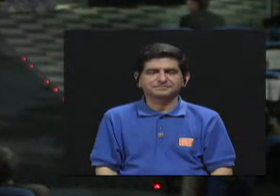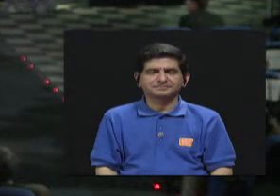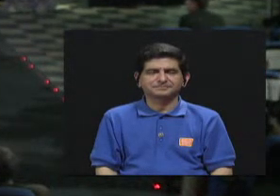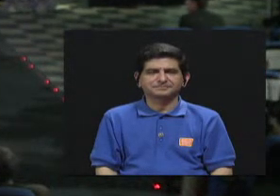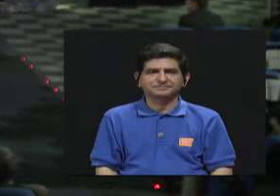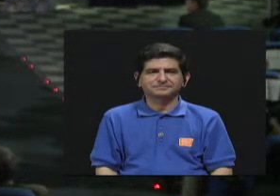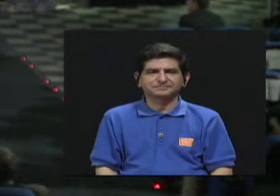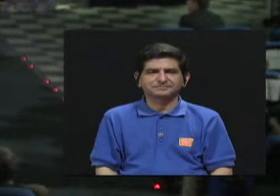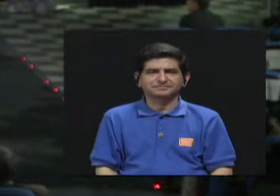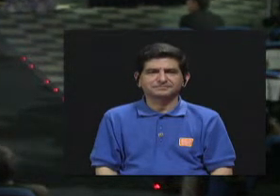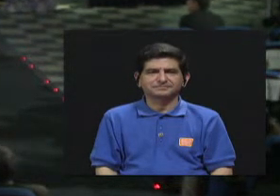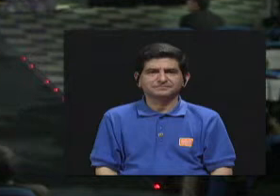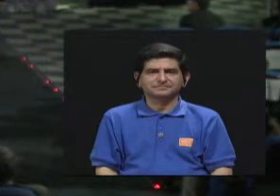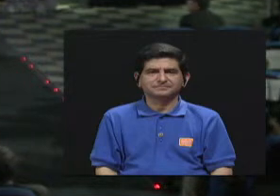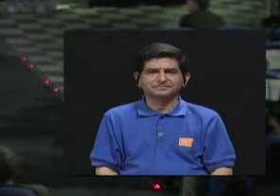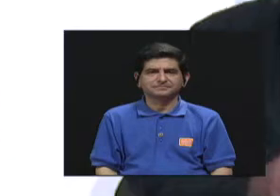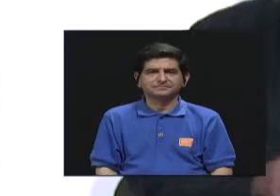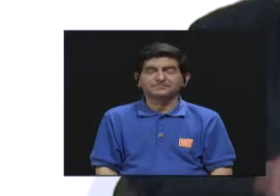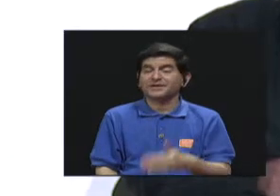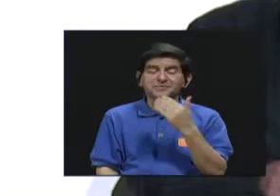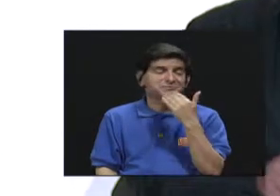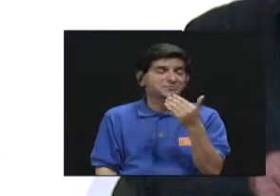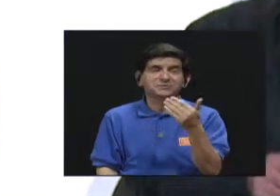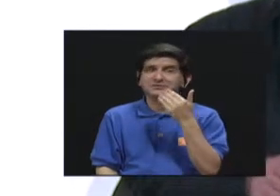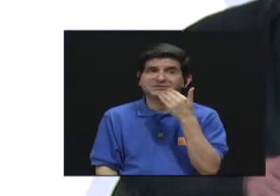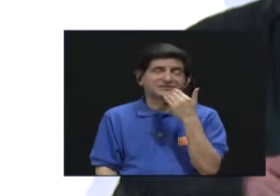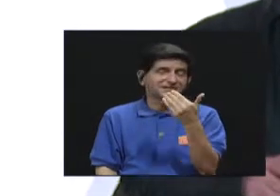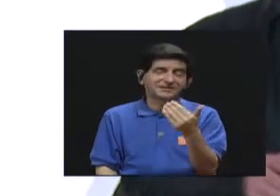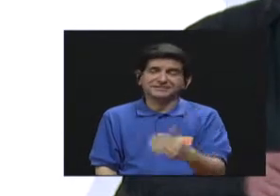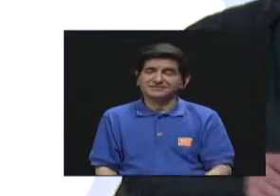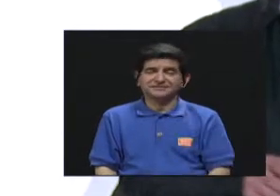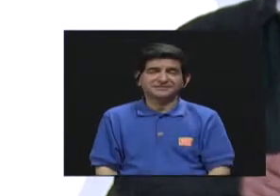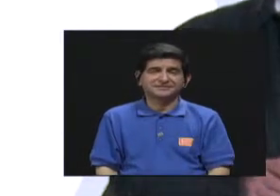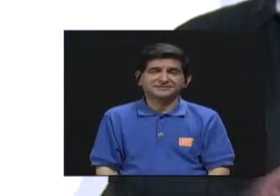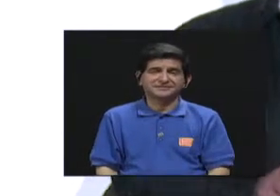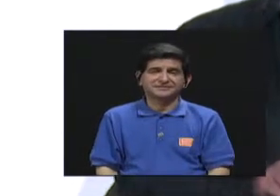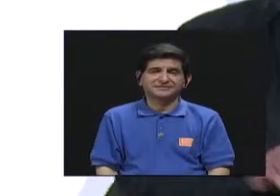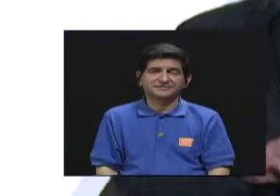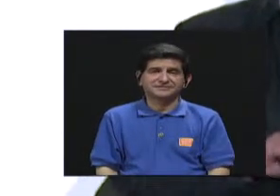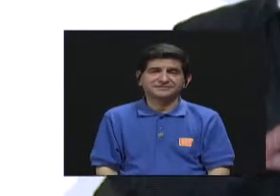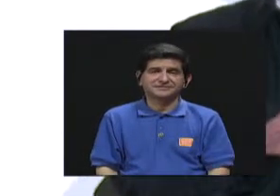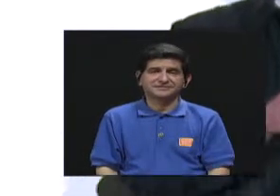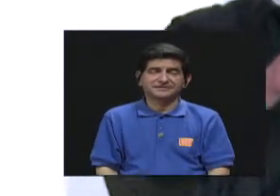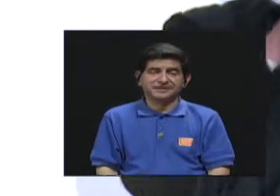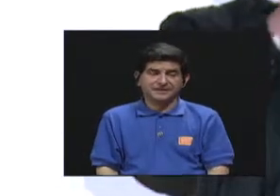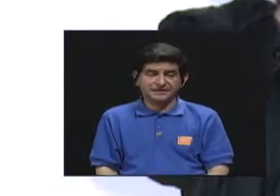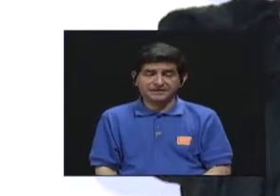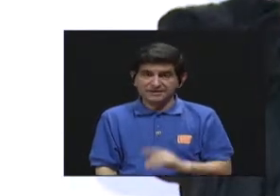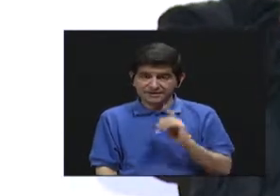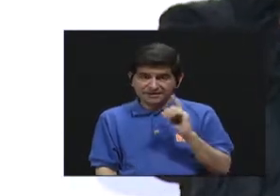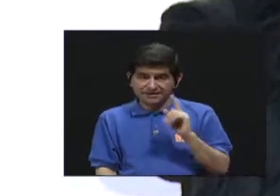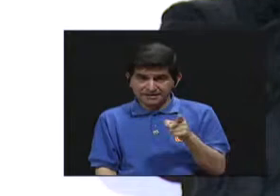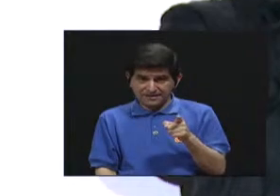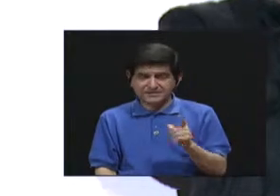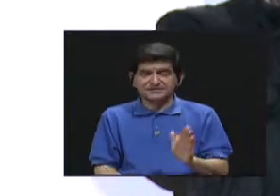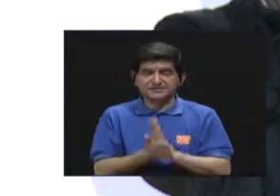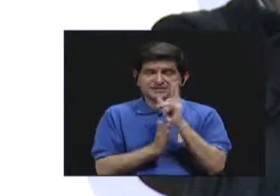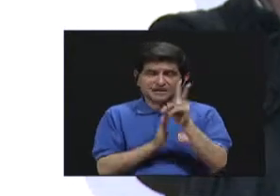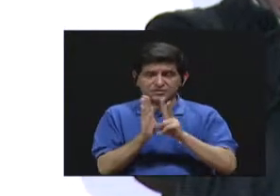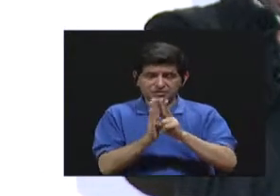No, pues así, muchas gracias. Este es un documental sobre mi papá,